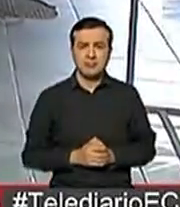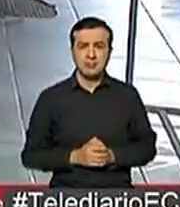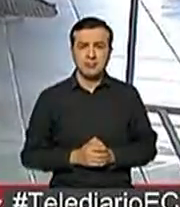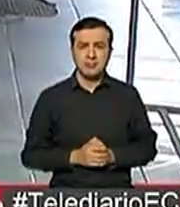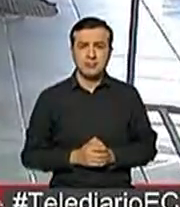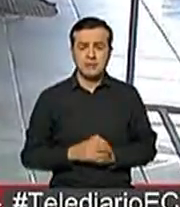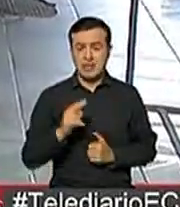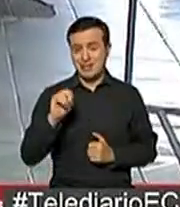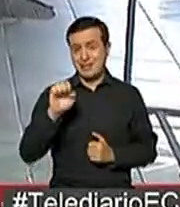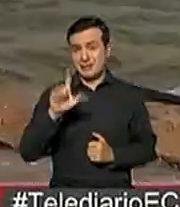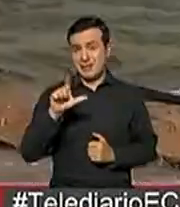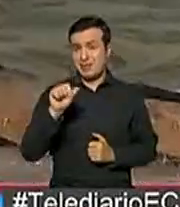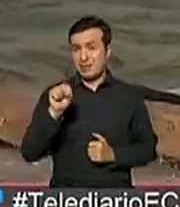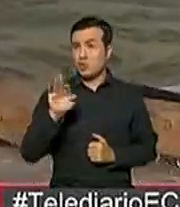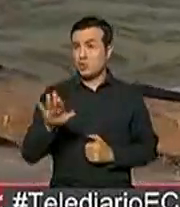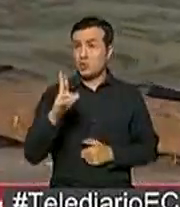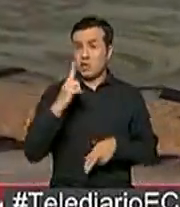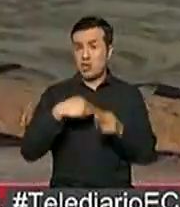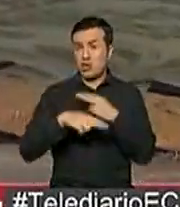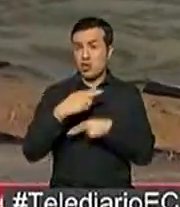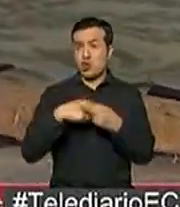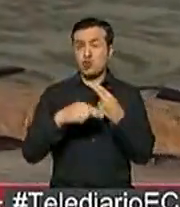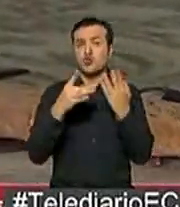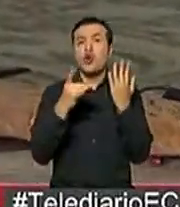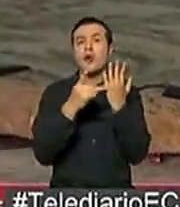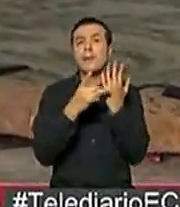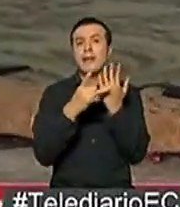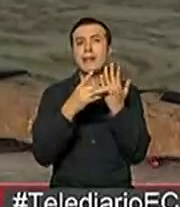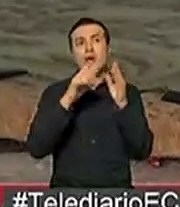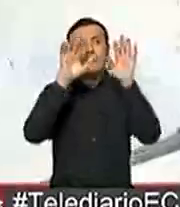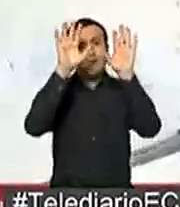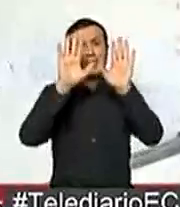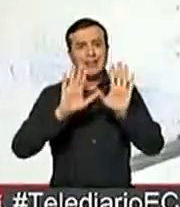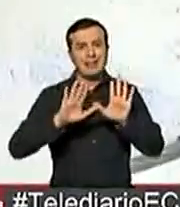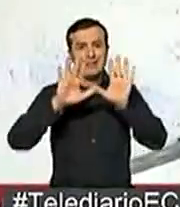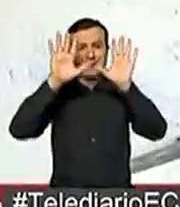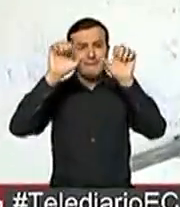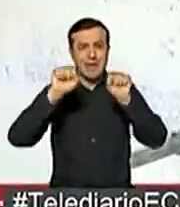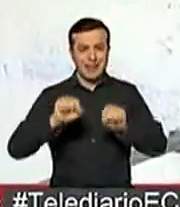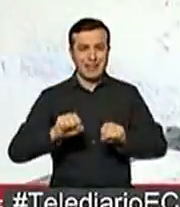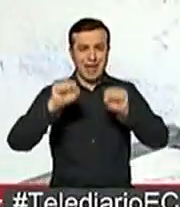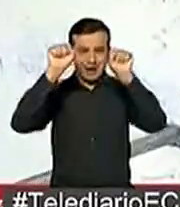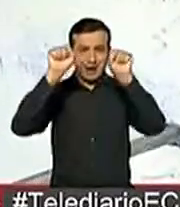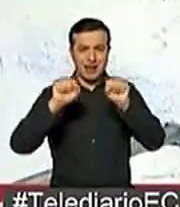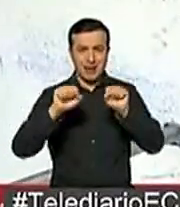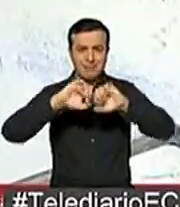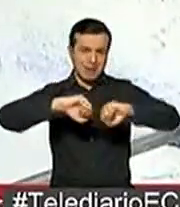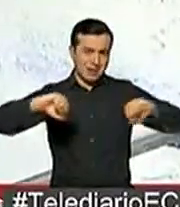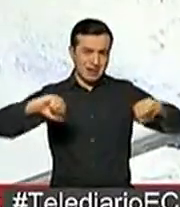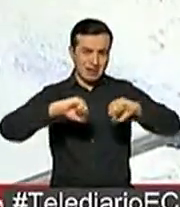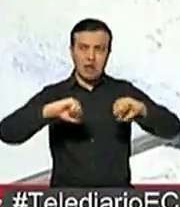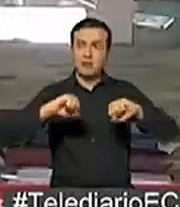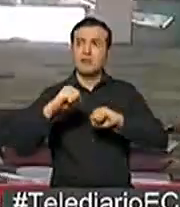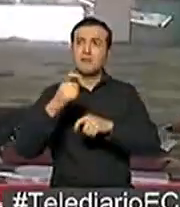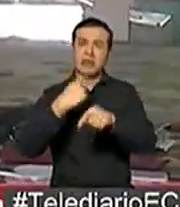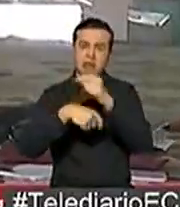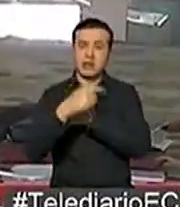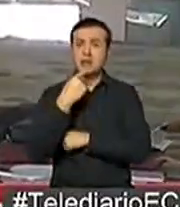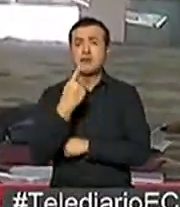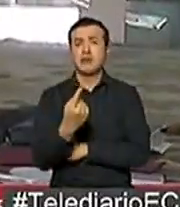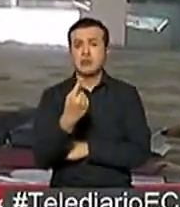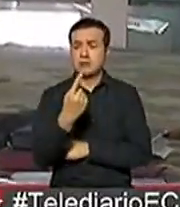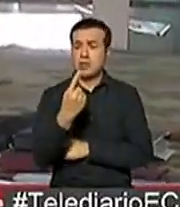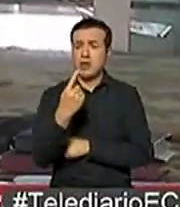nelson narváez tiene un local de venta de vidrios en el centro de la población de guayabamba al norte de quito el expresa a compensar el daño